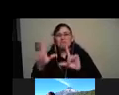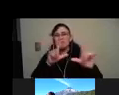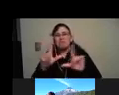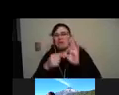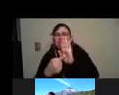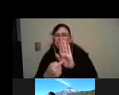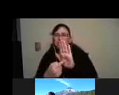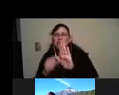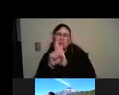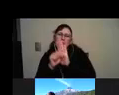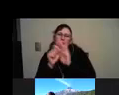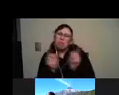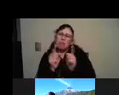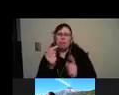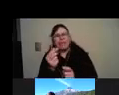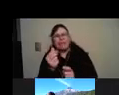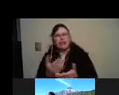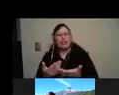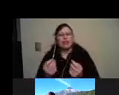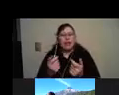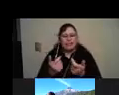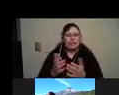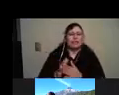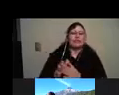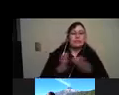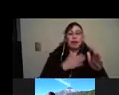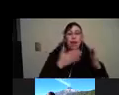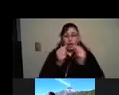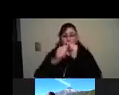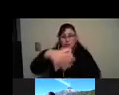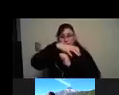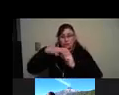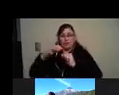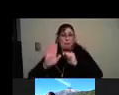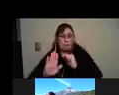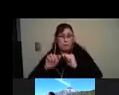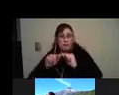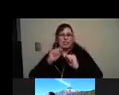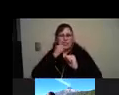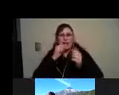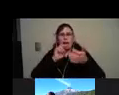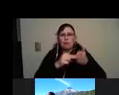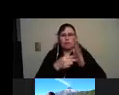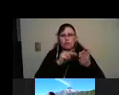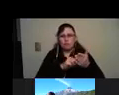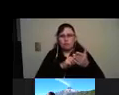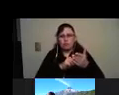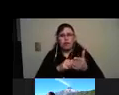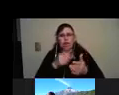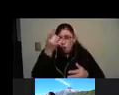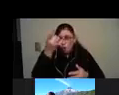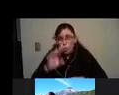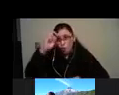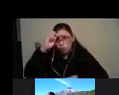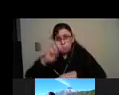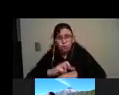Brevemente, ¿cierto? La parálisis cerebral, como yo les contaba, es un conjunto de trastornos, ¿ya? No es una patología única en sí, sino